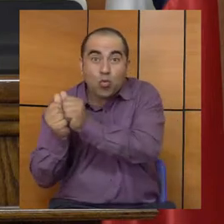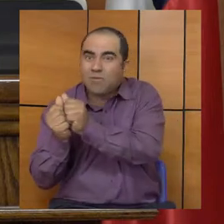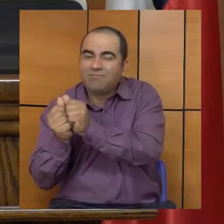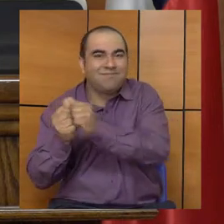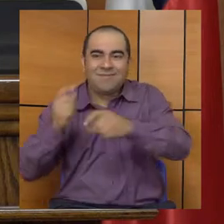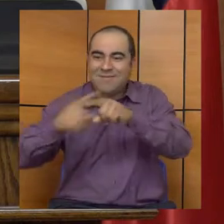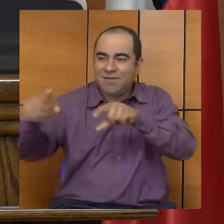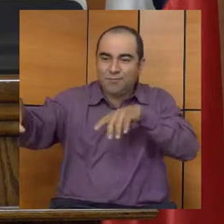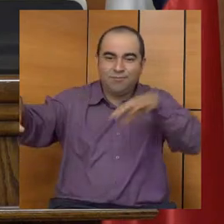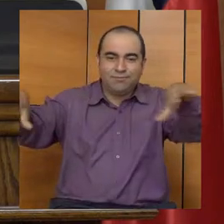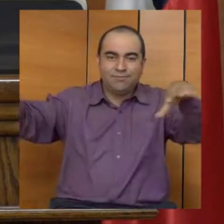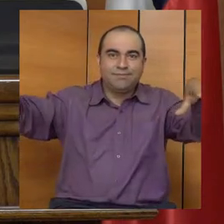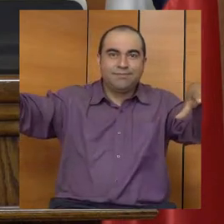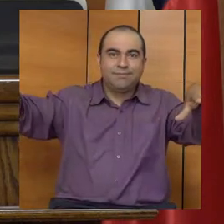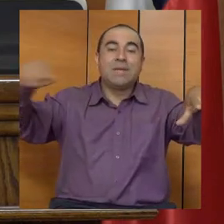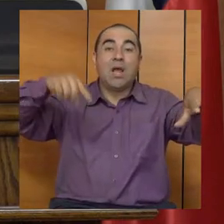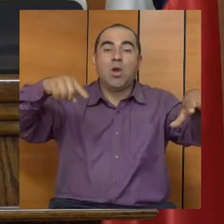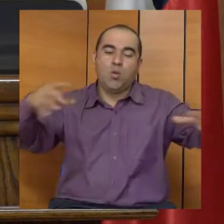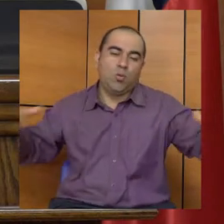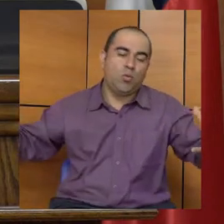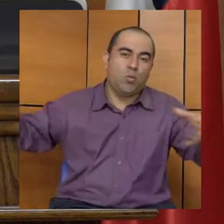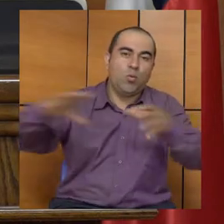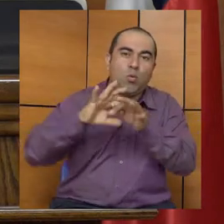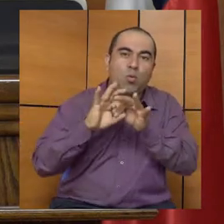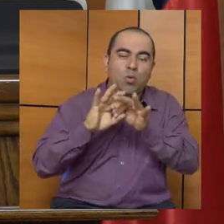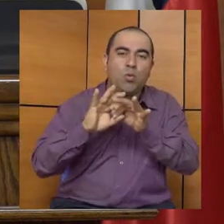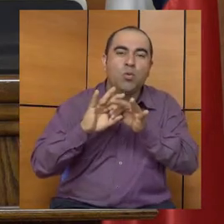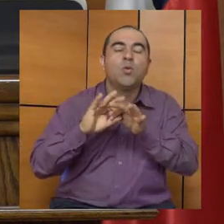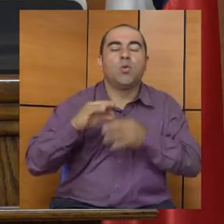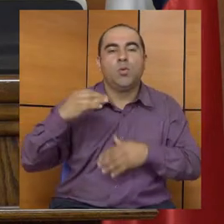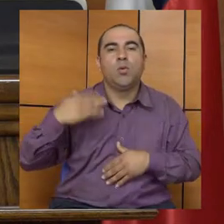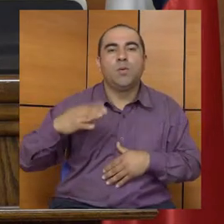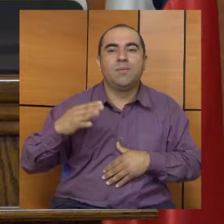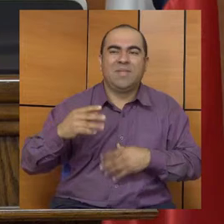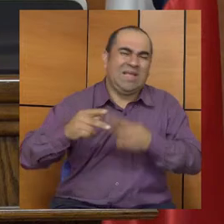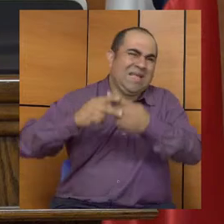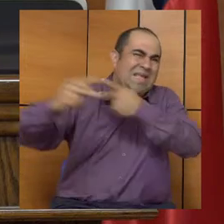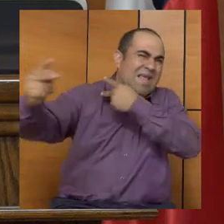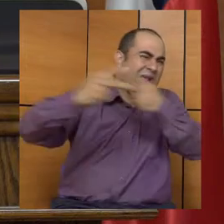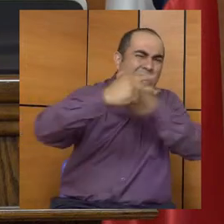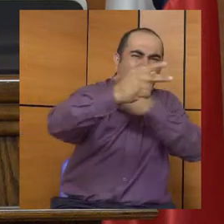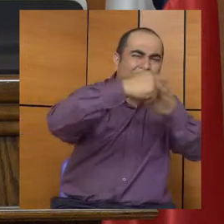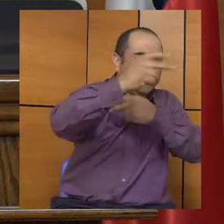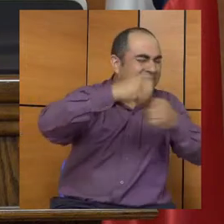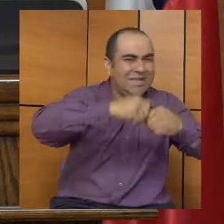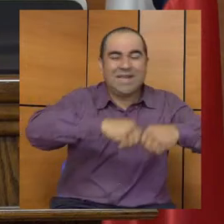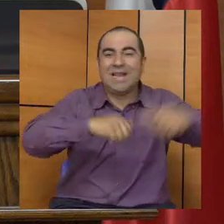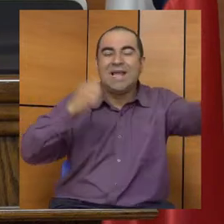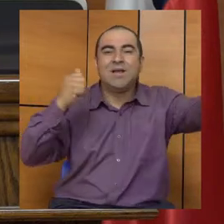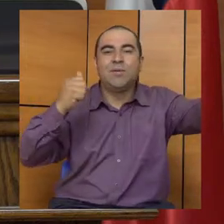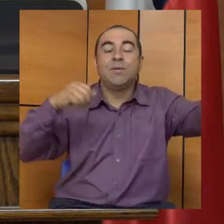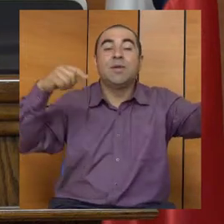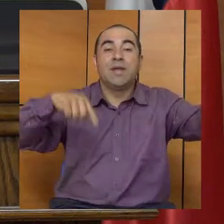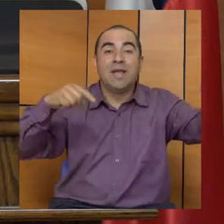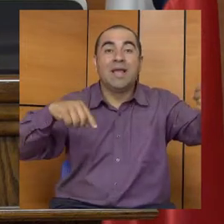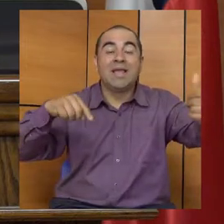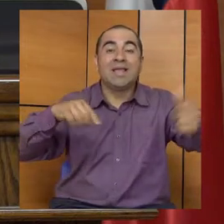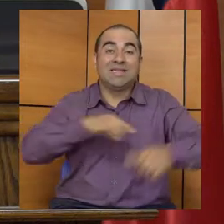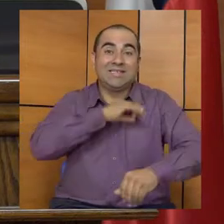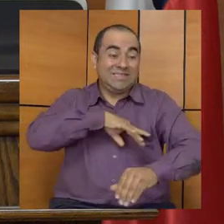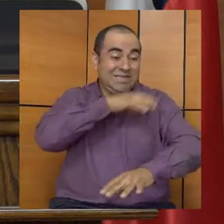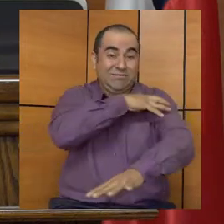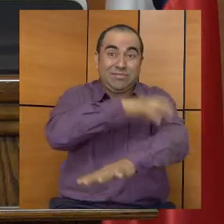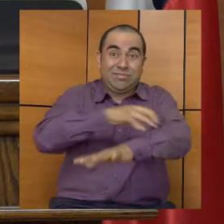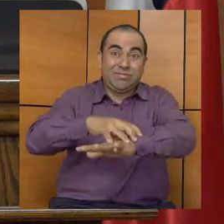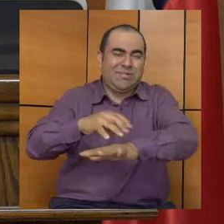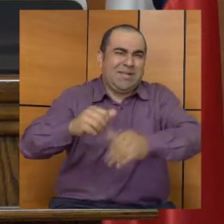a prácticamente 1000 y algo o cerca a los 1000 kilómetros de distancia, y en zonas geográficas tan